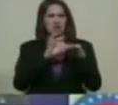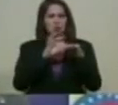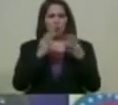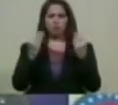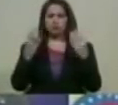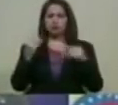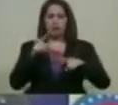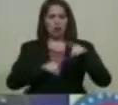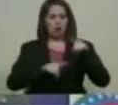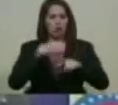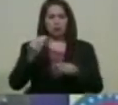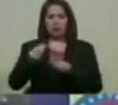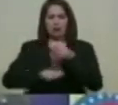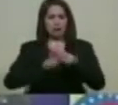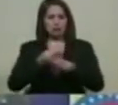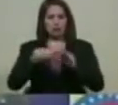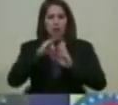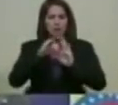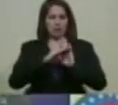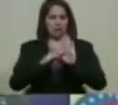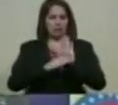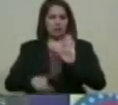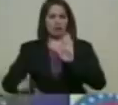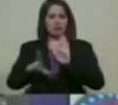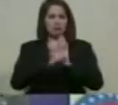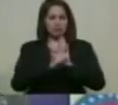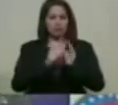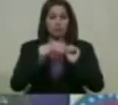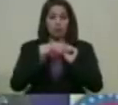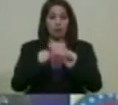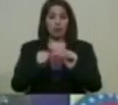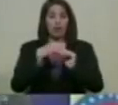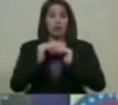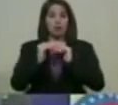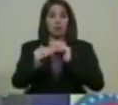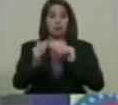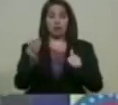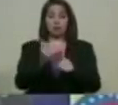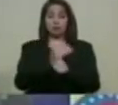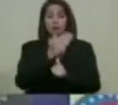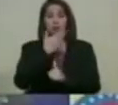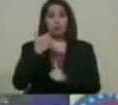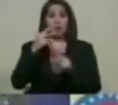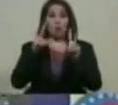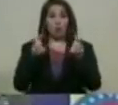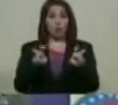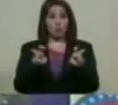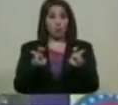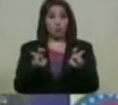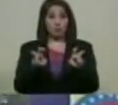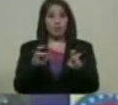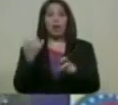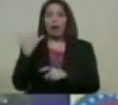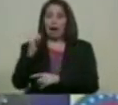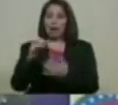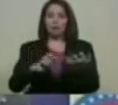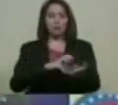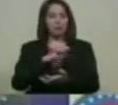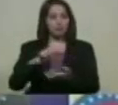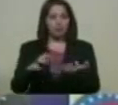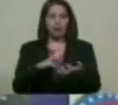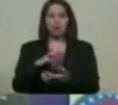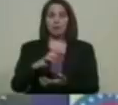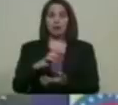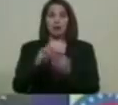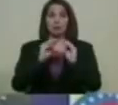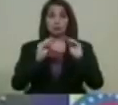acciones, medidas, para lograr una nueva estabilidad. Tenemos problemas, yo lo digo y se los digo así, para